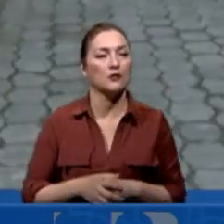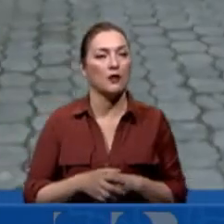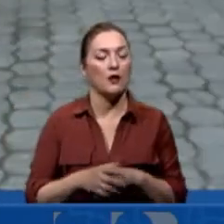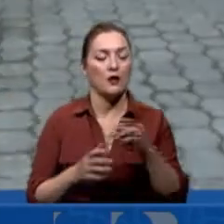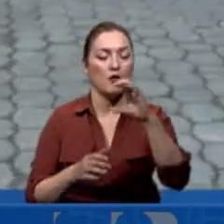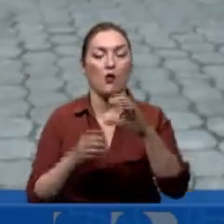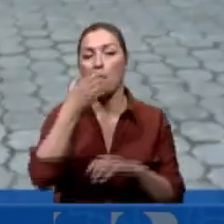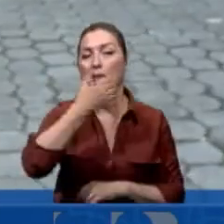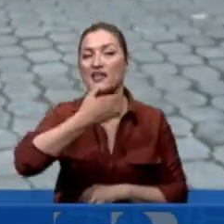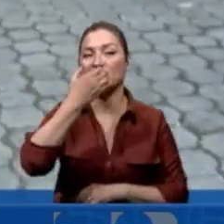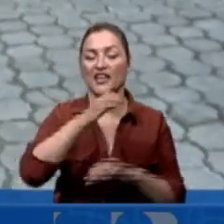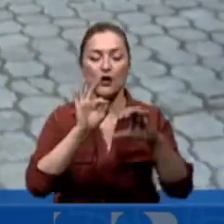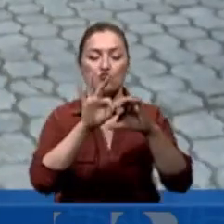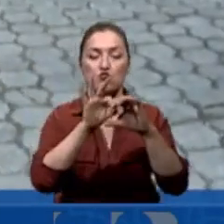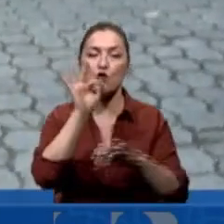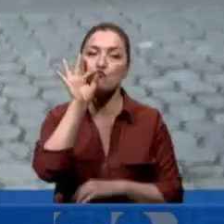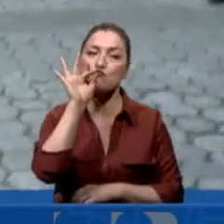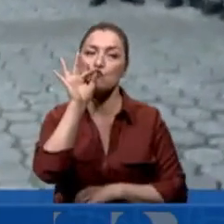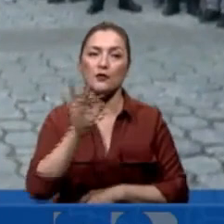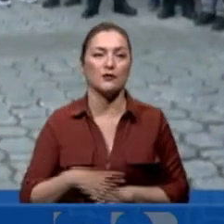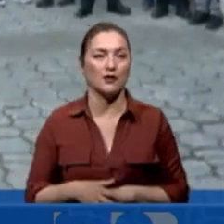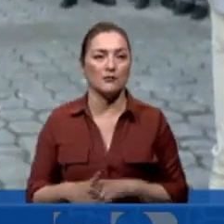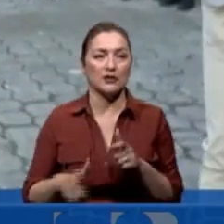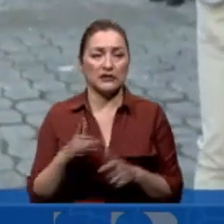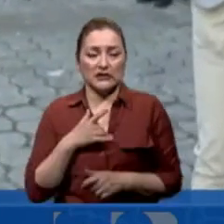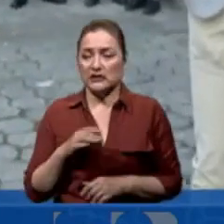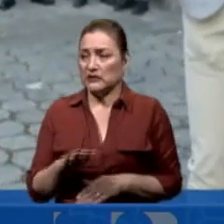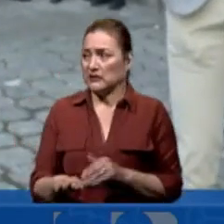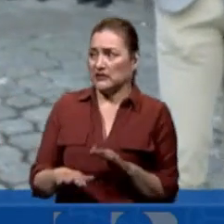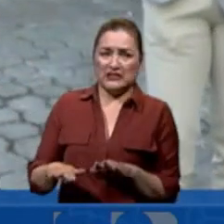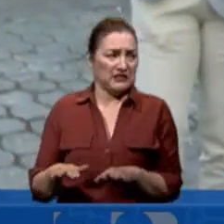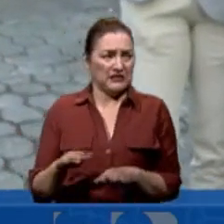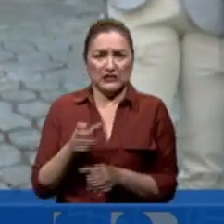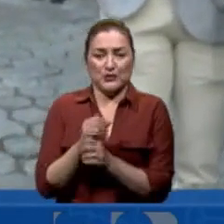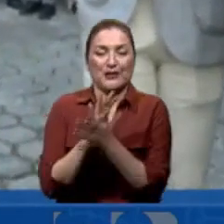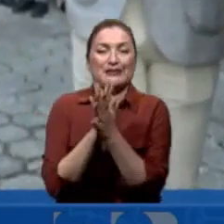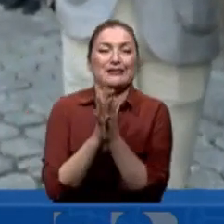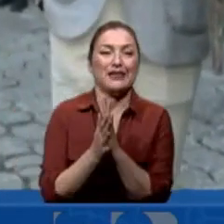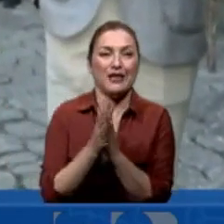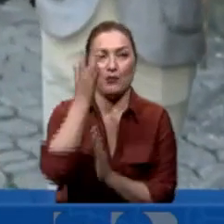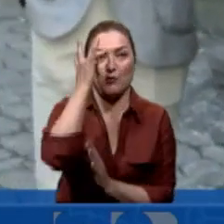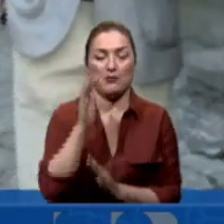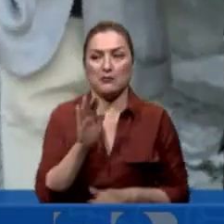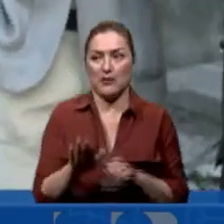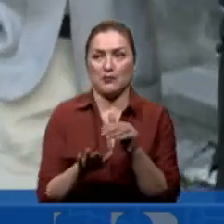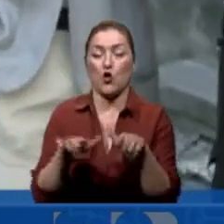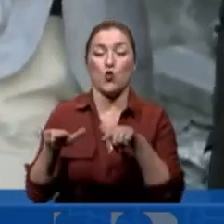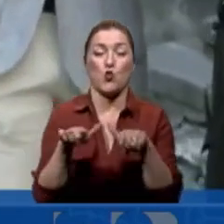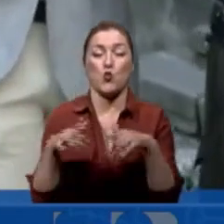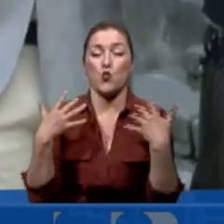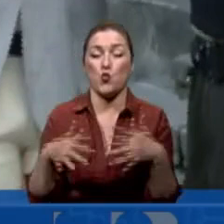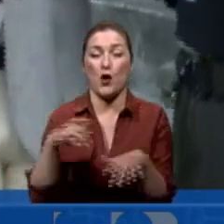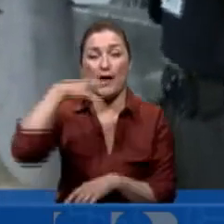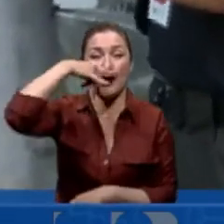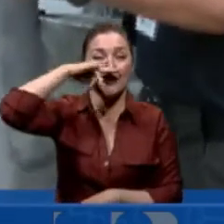droga la gente siempre siempre dice mire me siento inseguro en este lugar hay consumo obviamente usted pase por ese sitio hemos visto hoy en la mañana